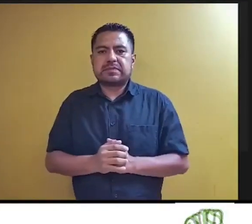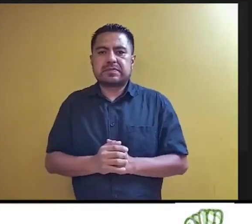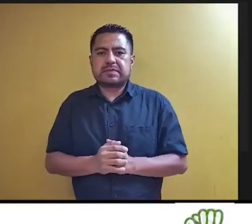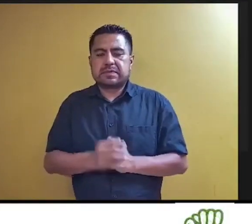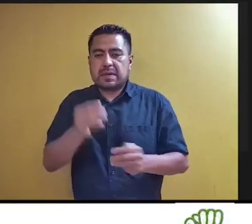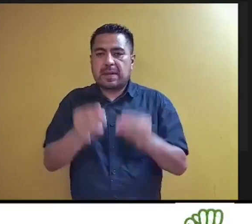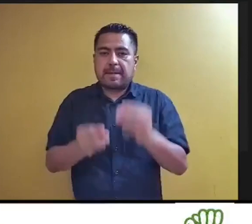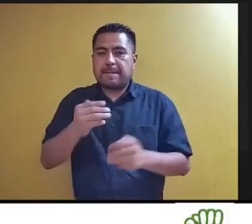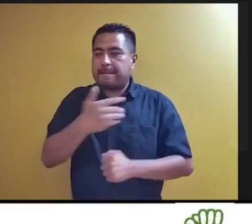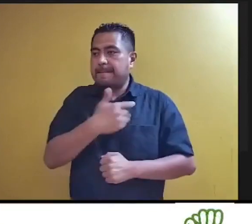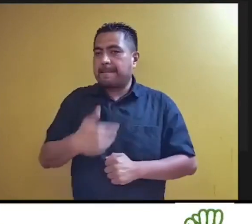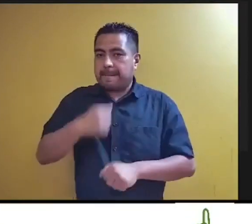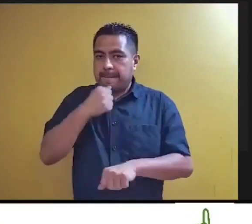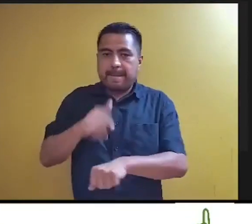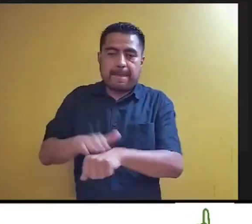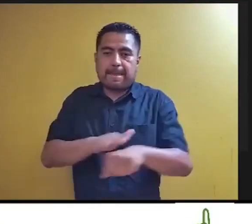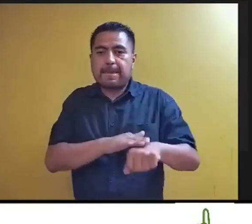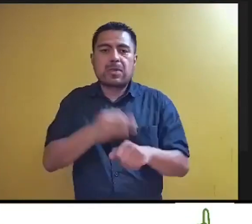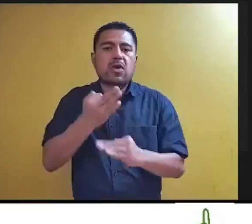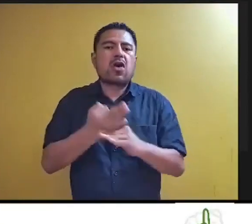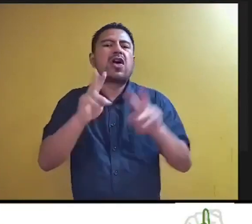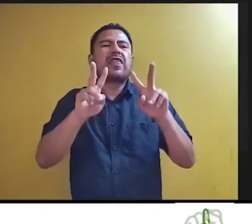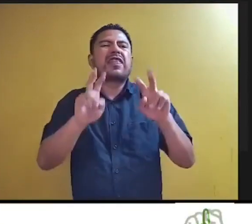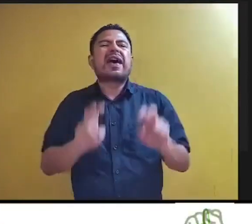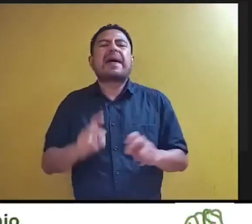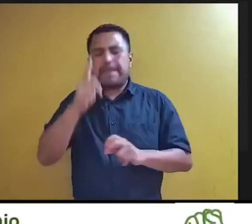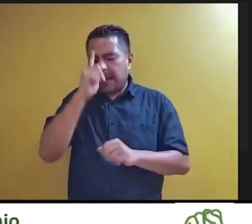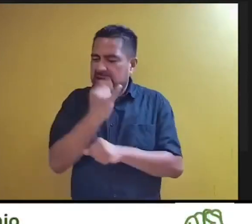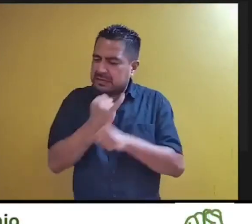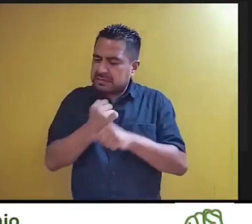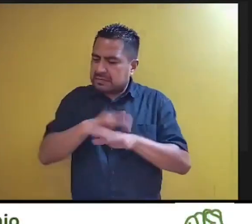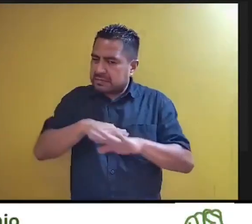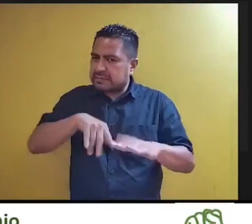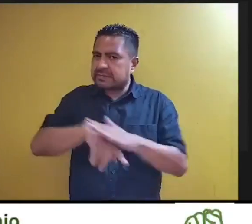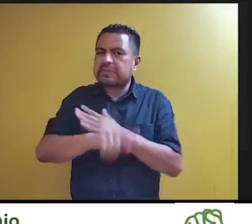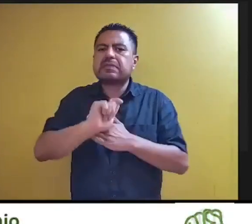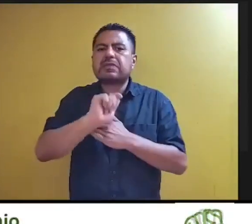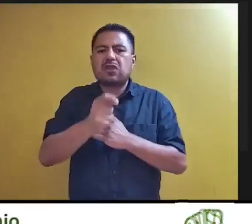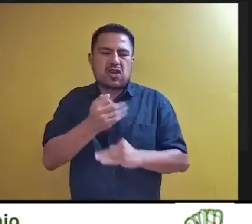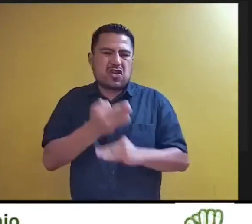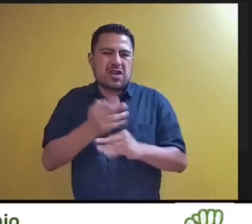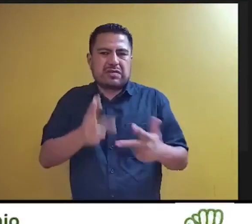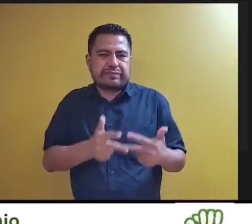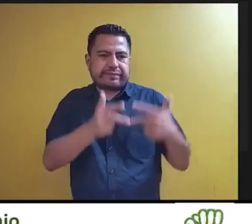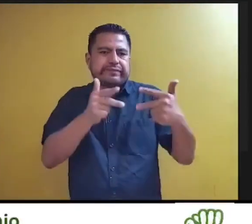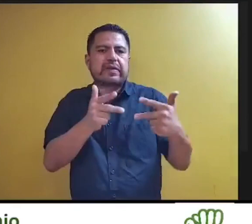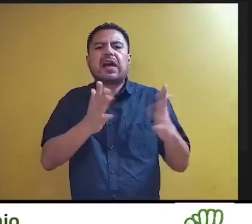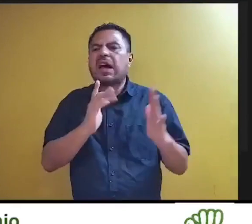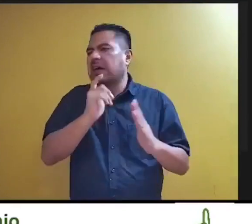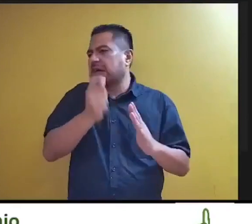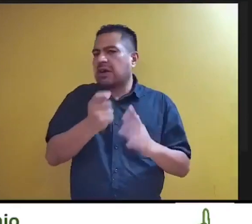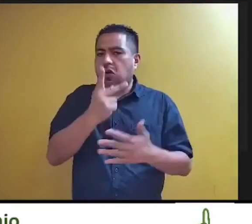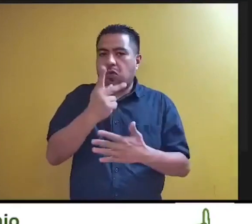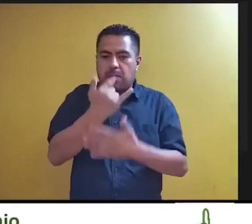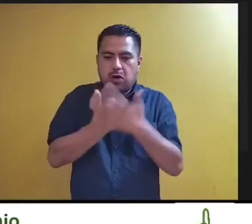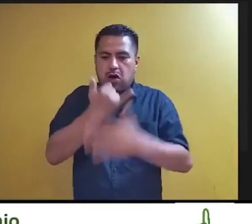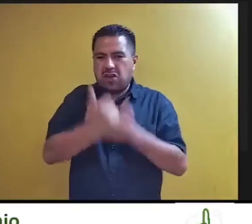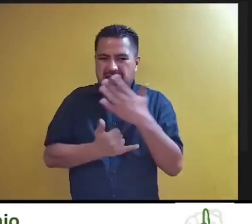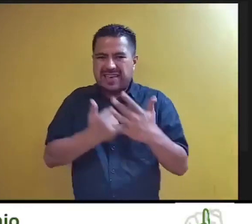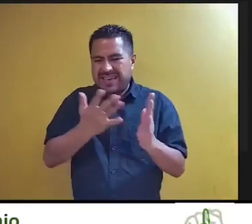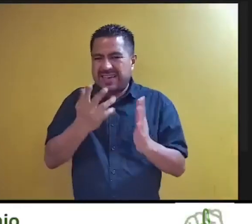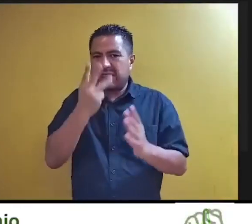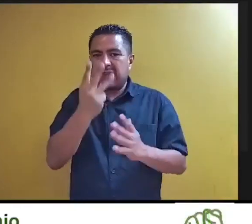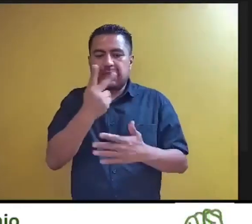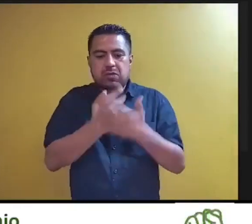Magistrada presidenta, magistradas, magistrado, los asuntos listados para analizar y resolver en la presente sesión corresponden a un proyecto de acuerdo plenario y